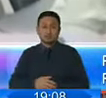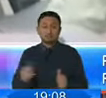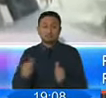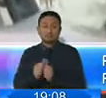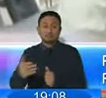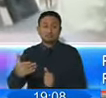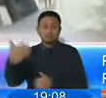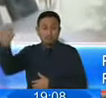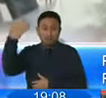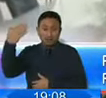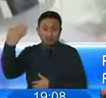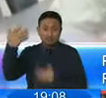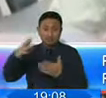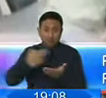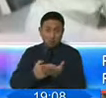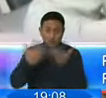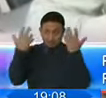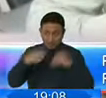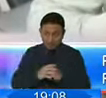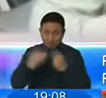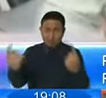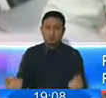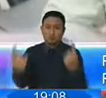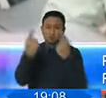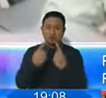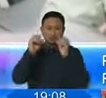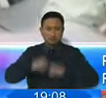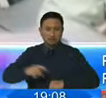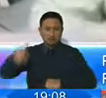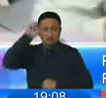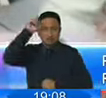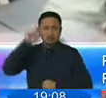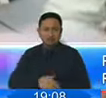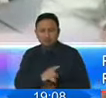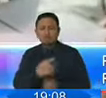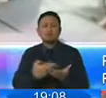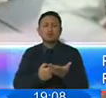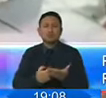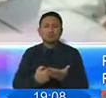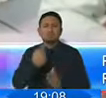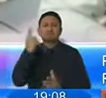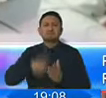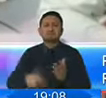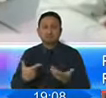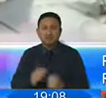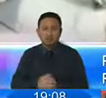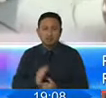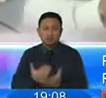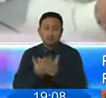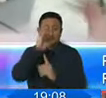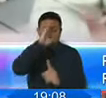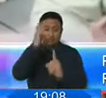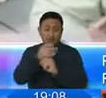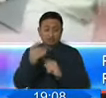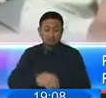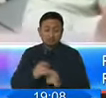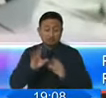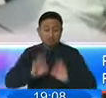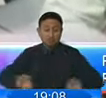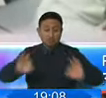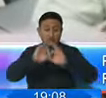Jaime Nebot salgan de la reunión para que puedan dar a conocer cuáles han sido los alcances de esta reunión, que es muy